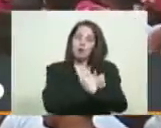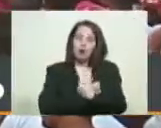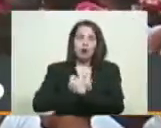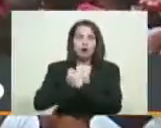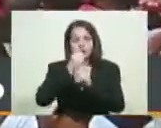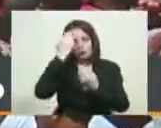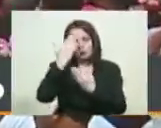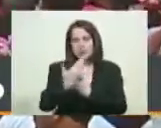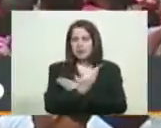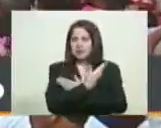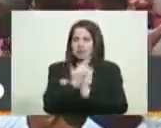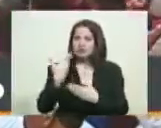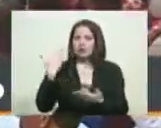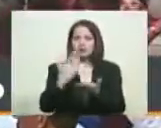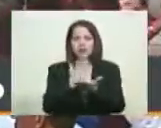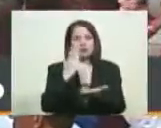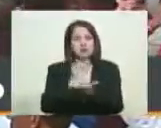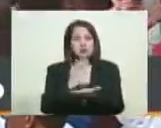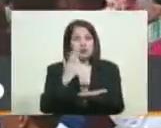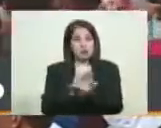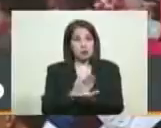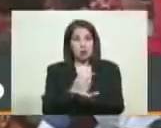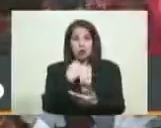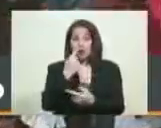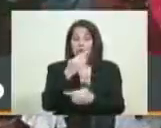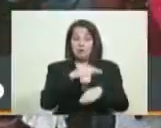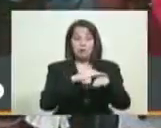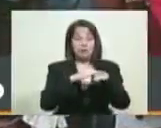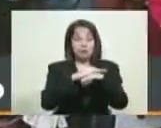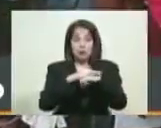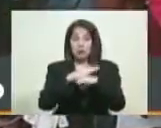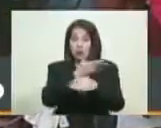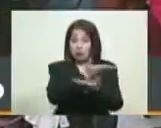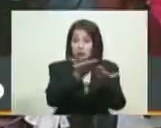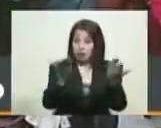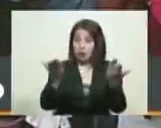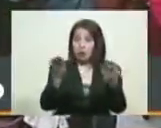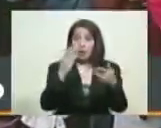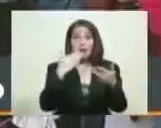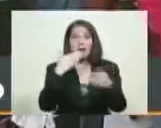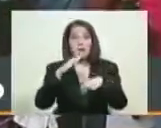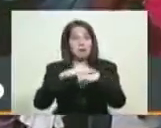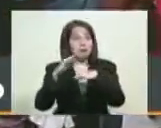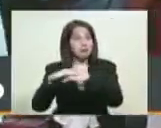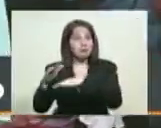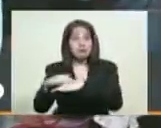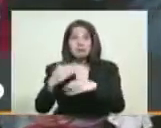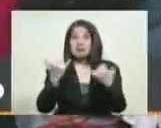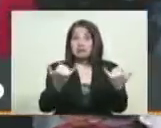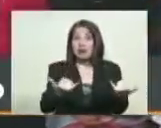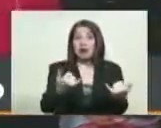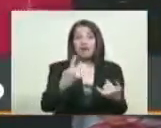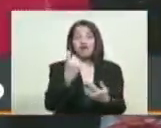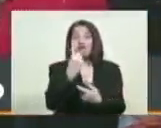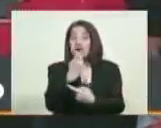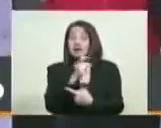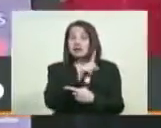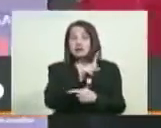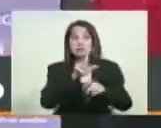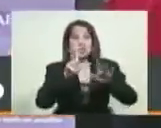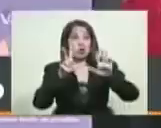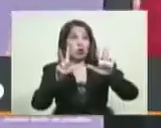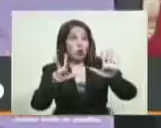siempre. Y a ustedes les pido, faltan 18 días,